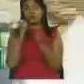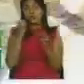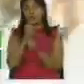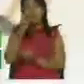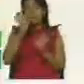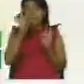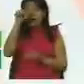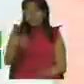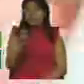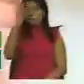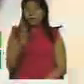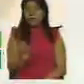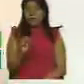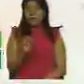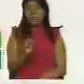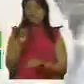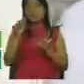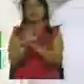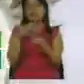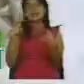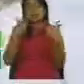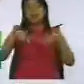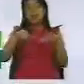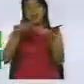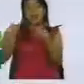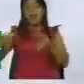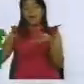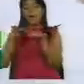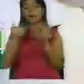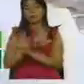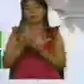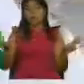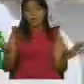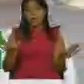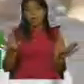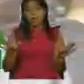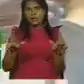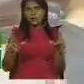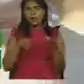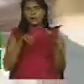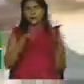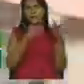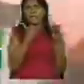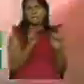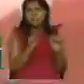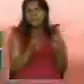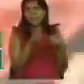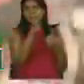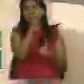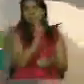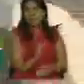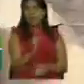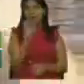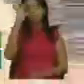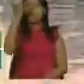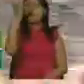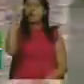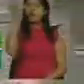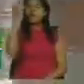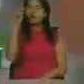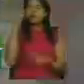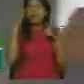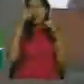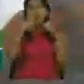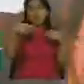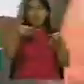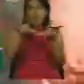Petare particularmente estamos en 17 lugares. Estamos allá en la entrada de Lebrún, que es la entrada de Petare, estamos en La Bombilla, estamos en varios